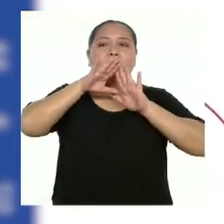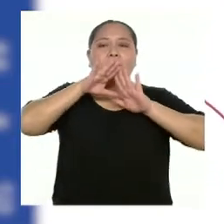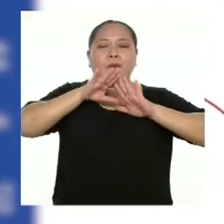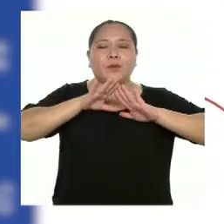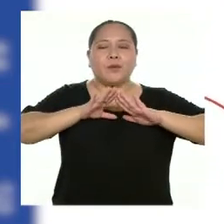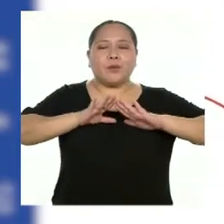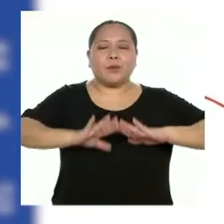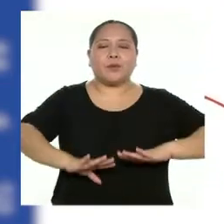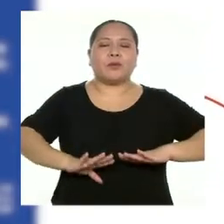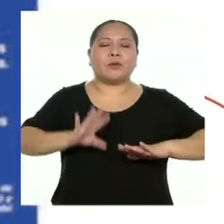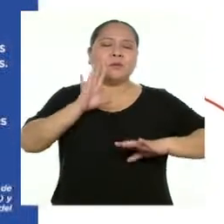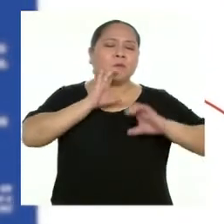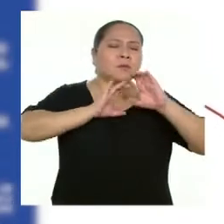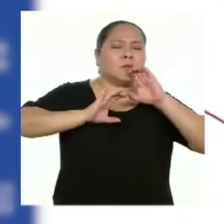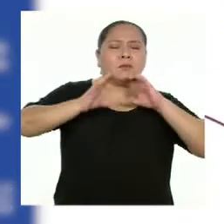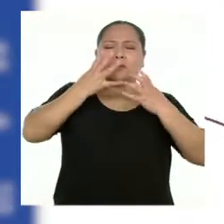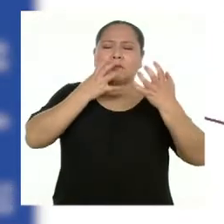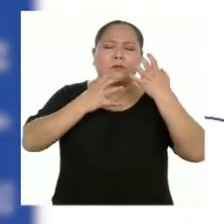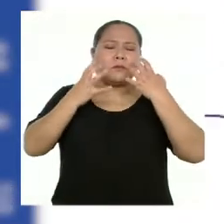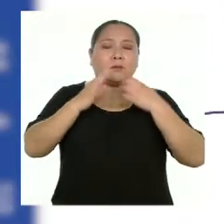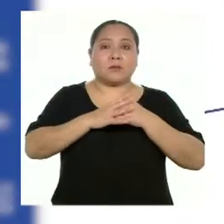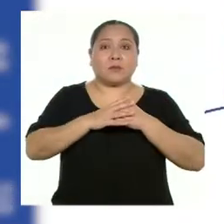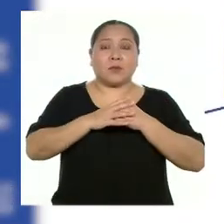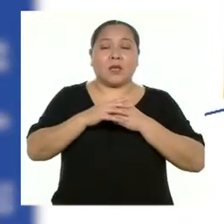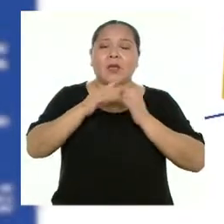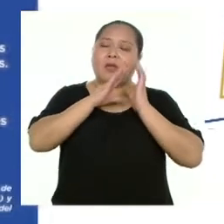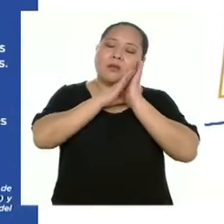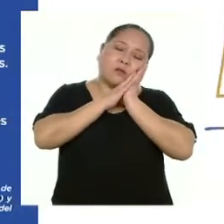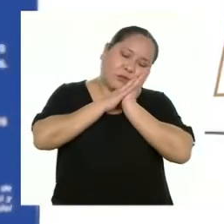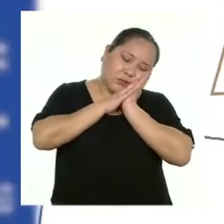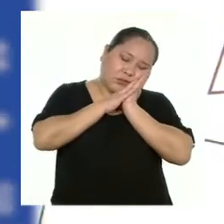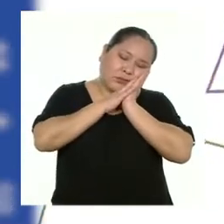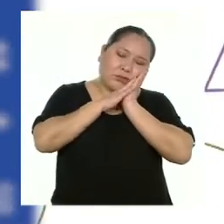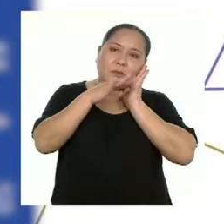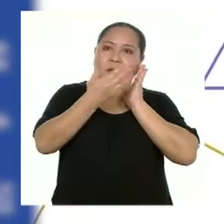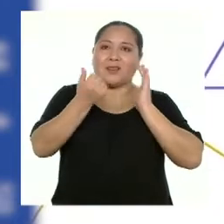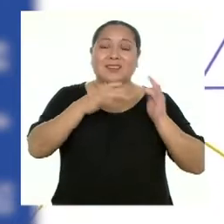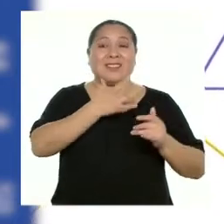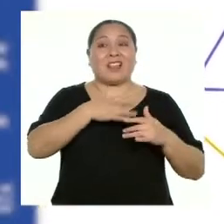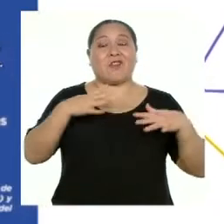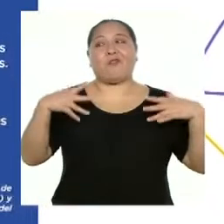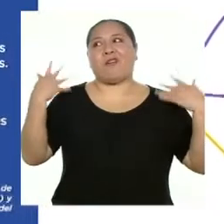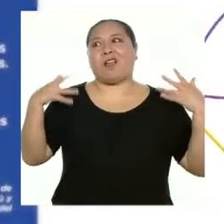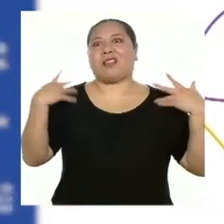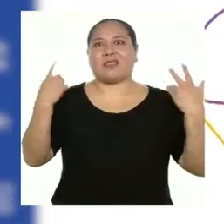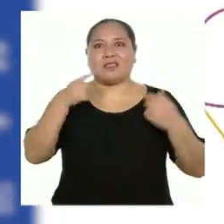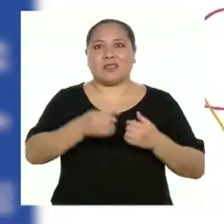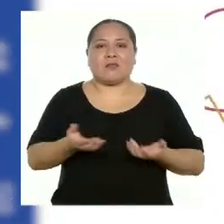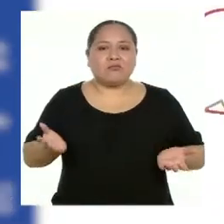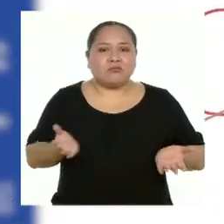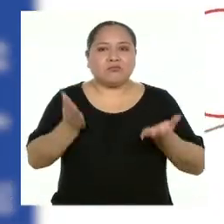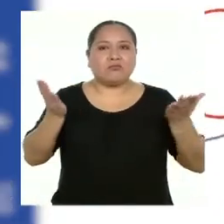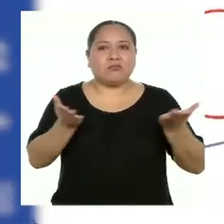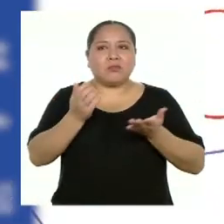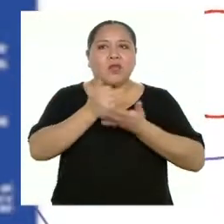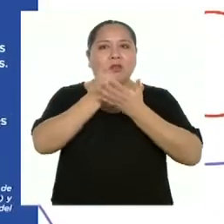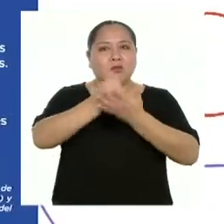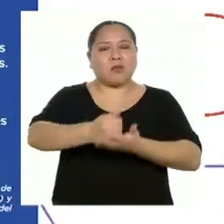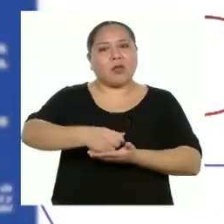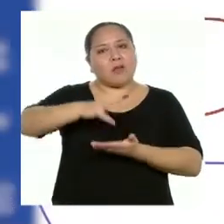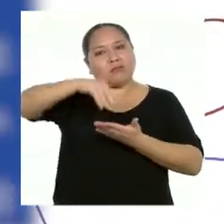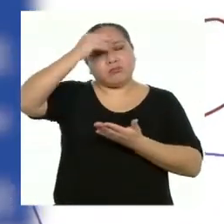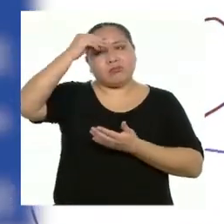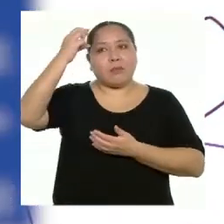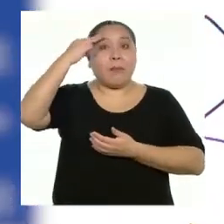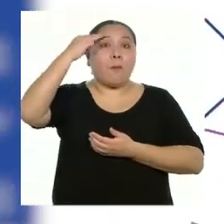estrés, a dormir mejor, a sentirnos más felices y a potenciar algunas habilidades cognitivas, como